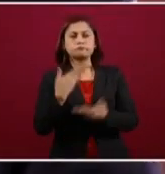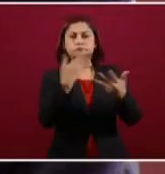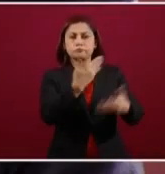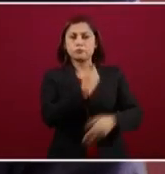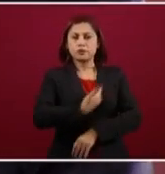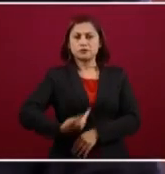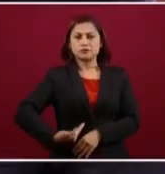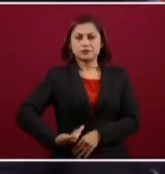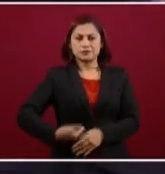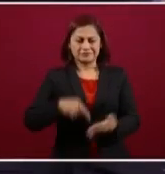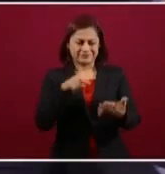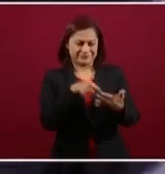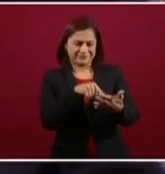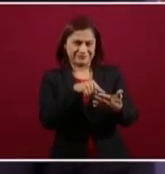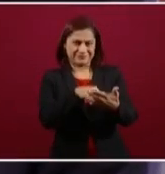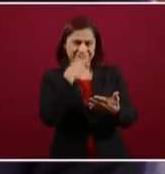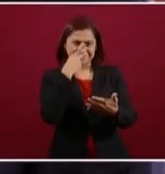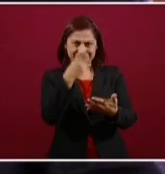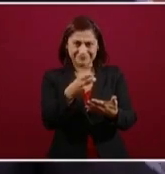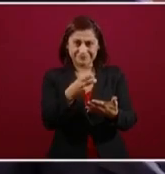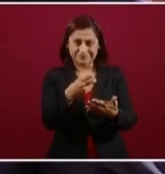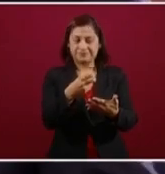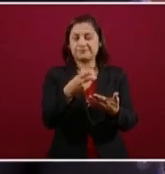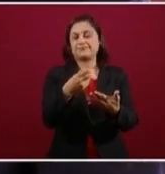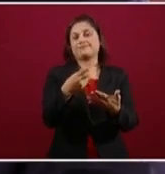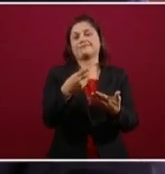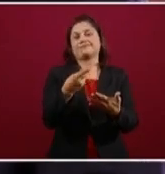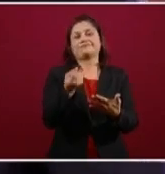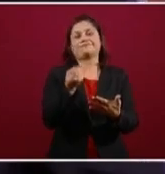con una mala leche